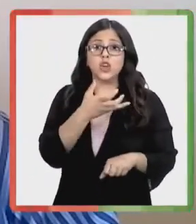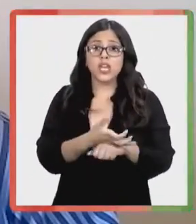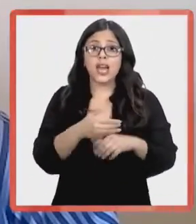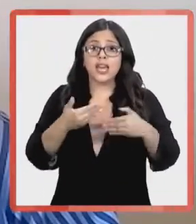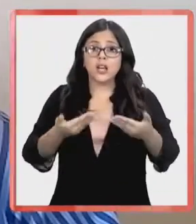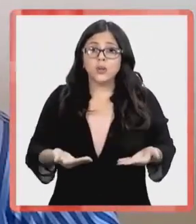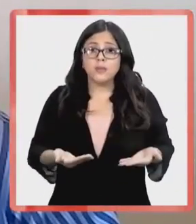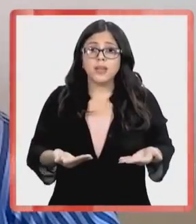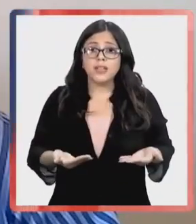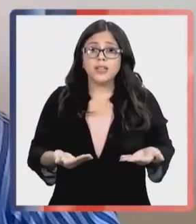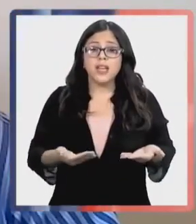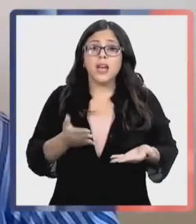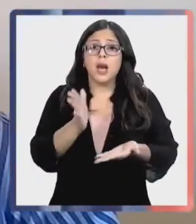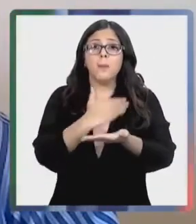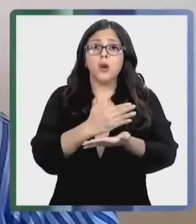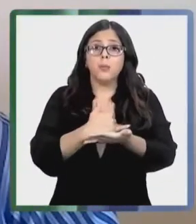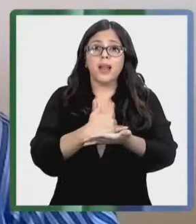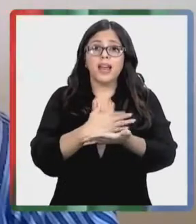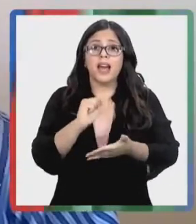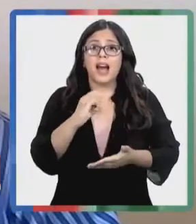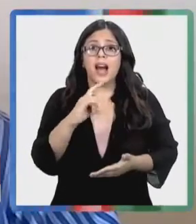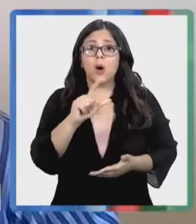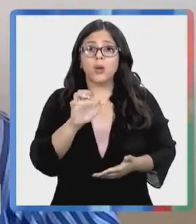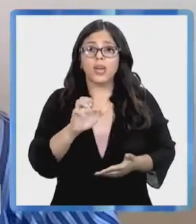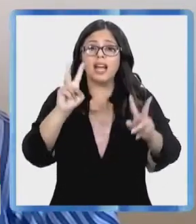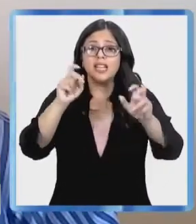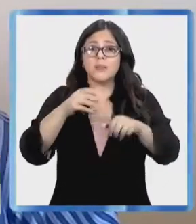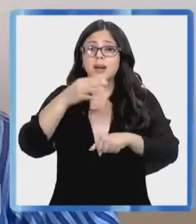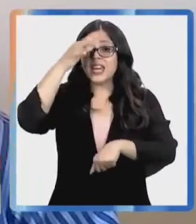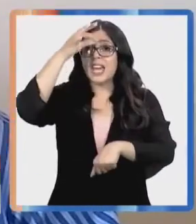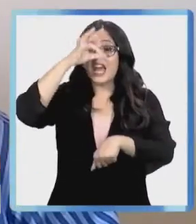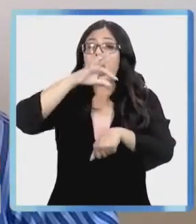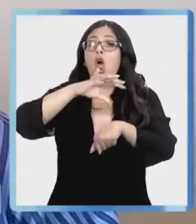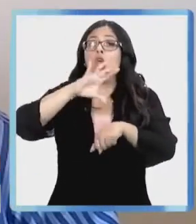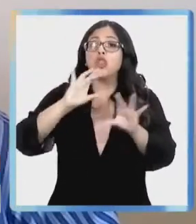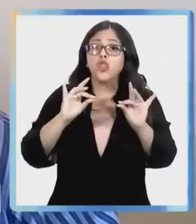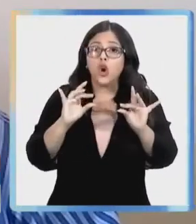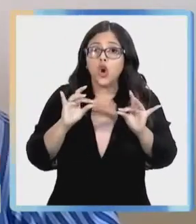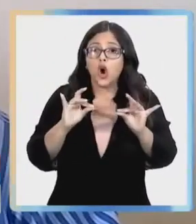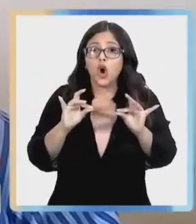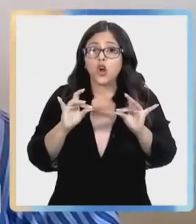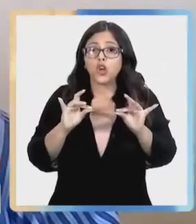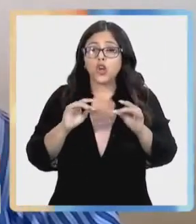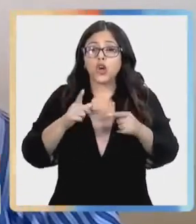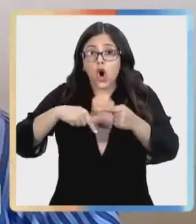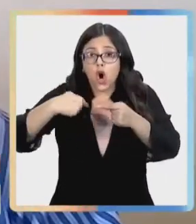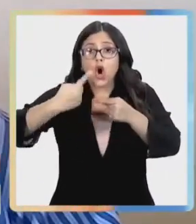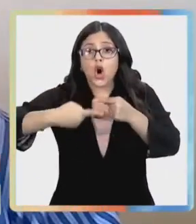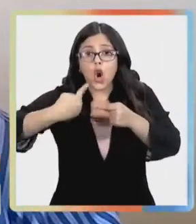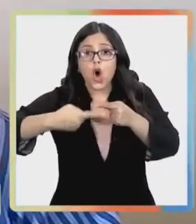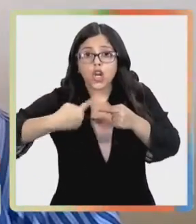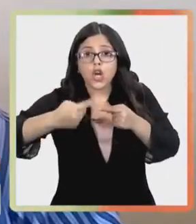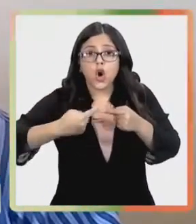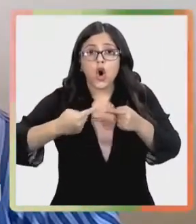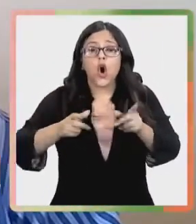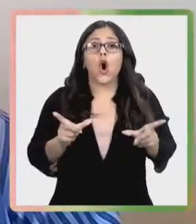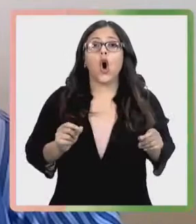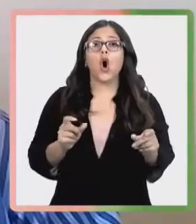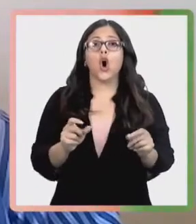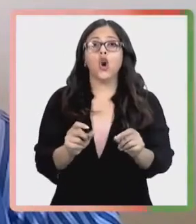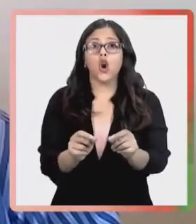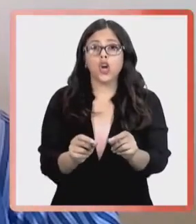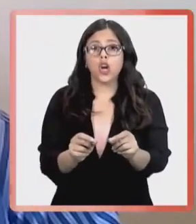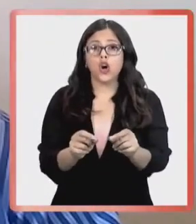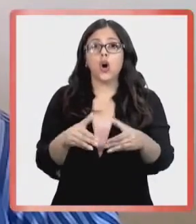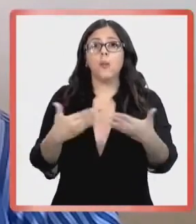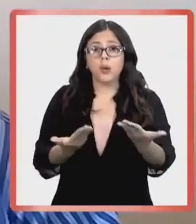cubierto actualmente por el Plan Auge es el dolor crónico oncológico o canceroso, que tiene cobertura bastante amplia. Hay